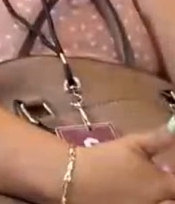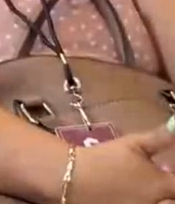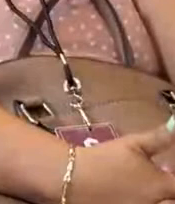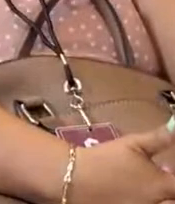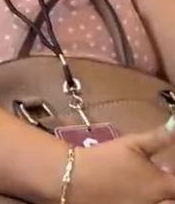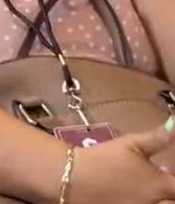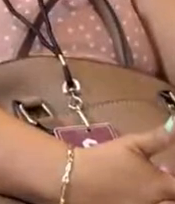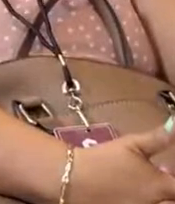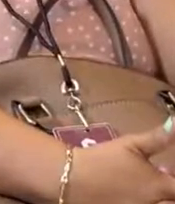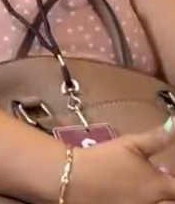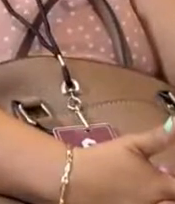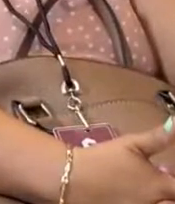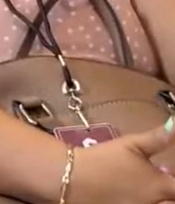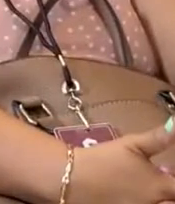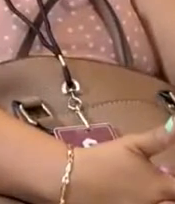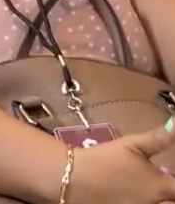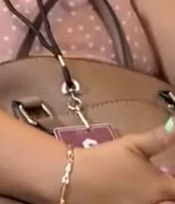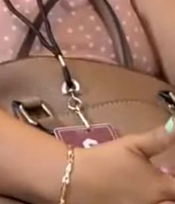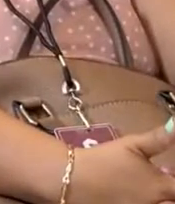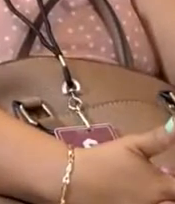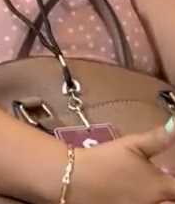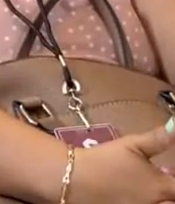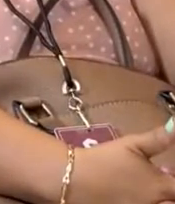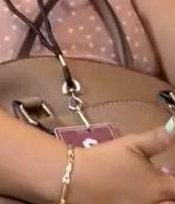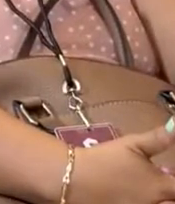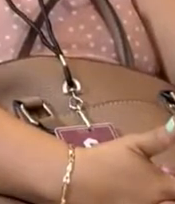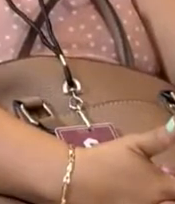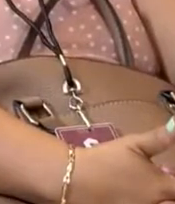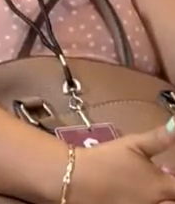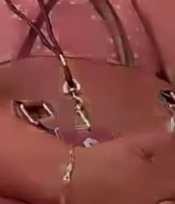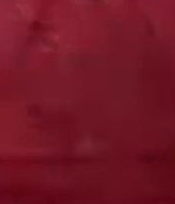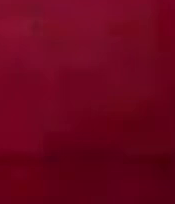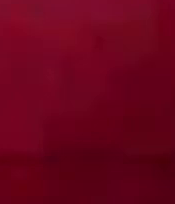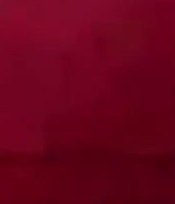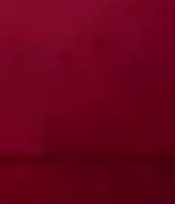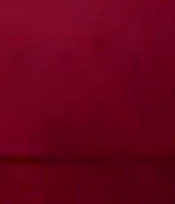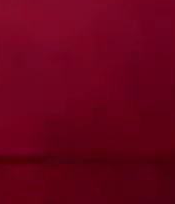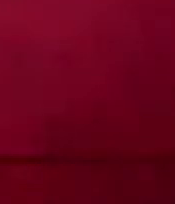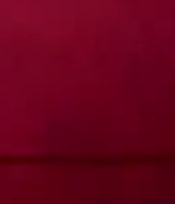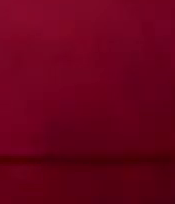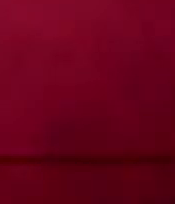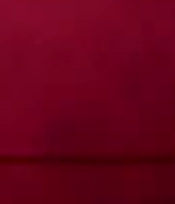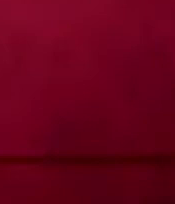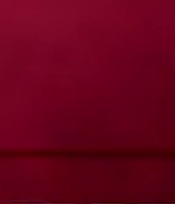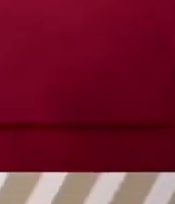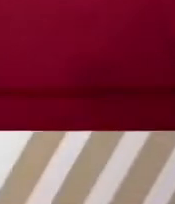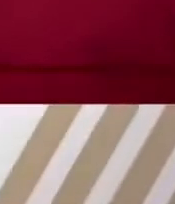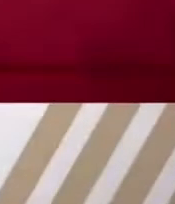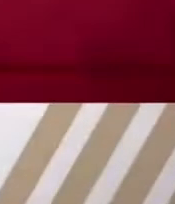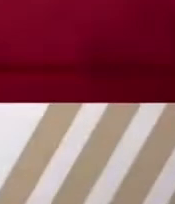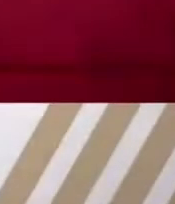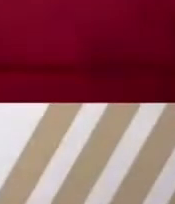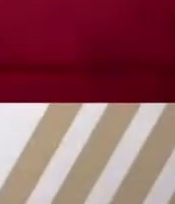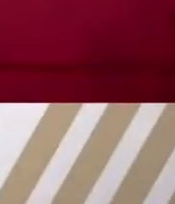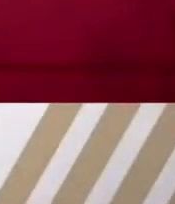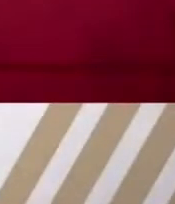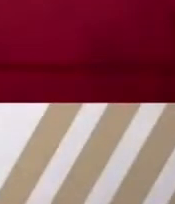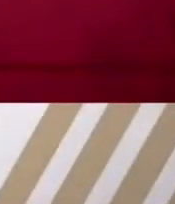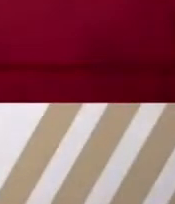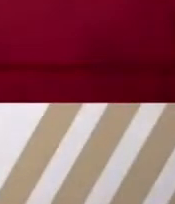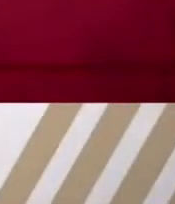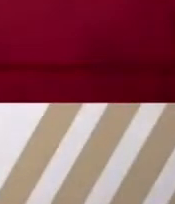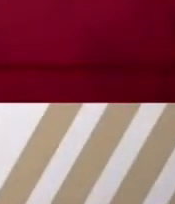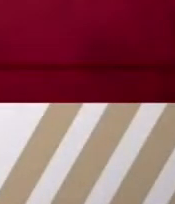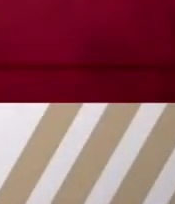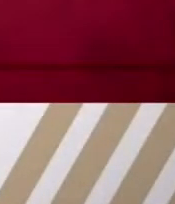Te amo, mamá. Y también pues tenemos una frase para concluir, una frase muy bonita que dice,